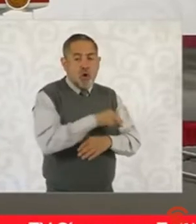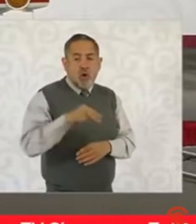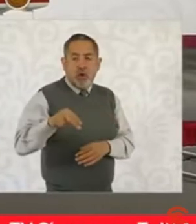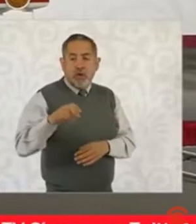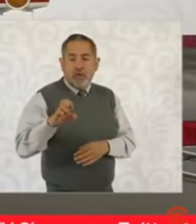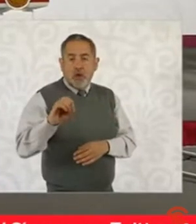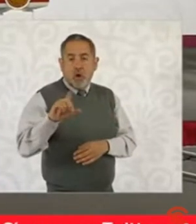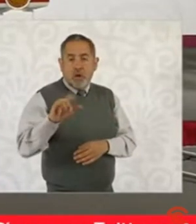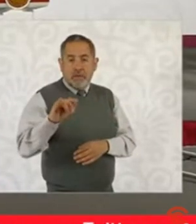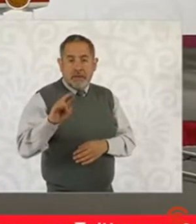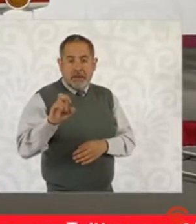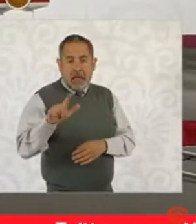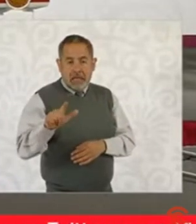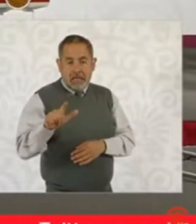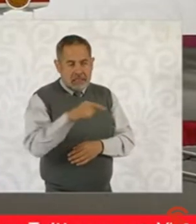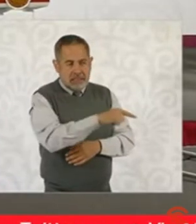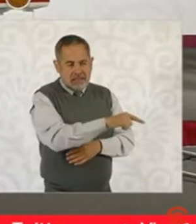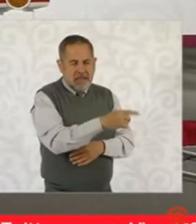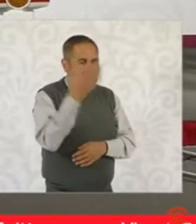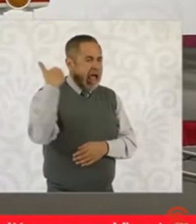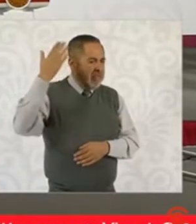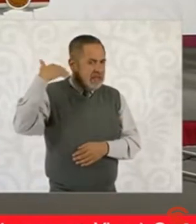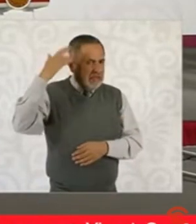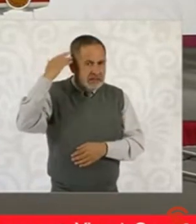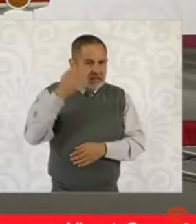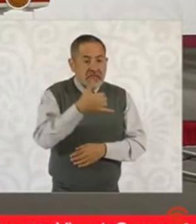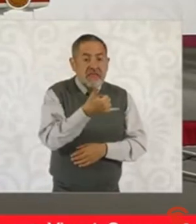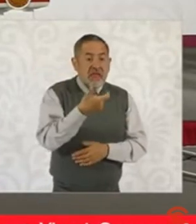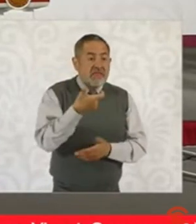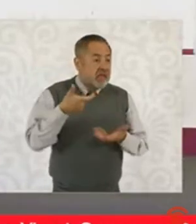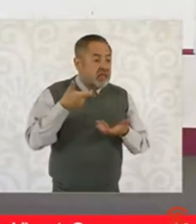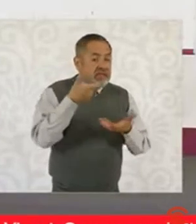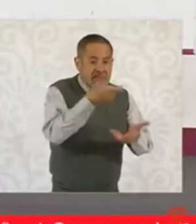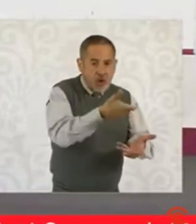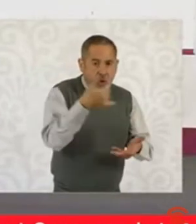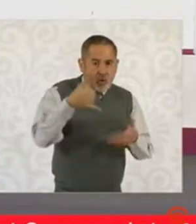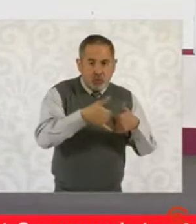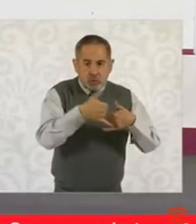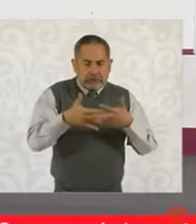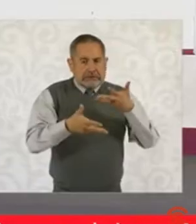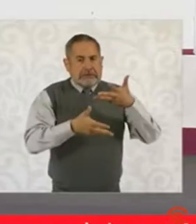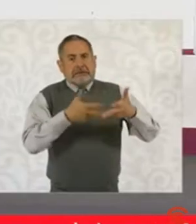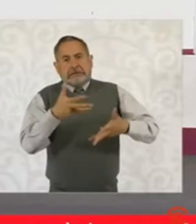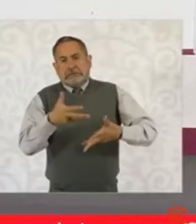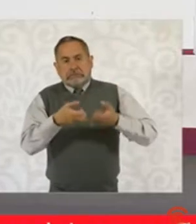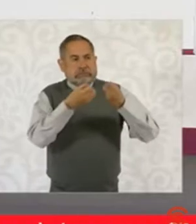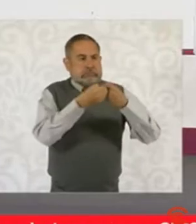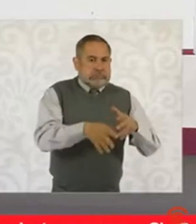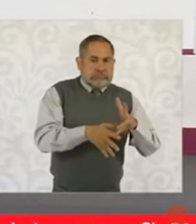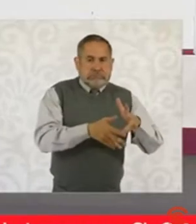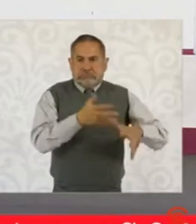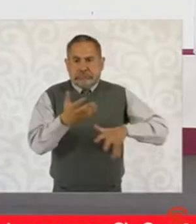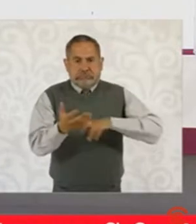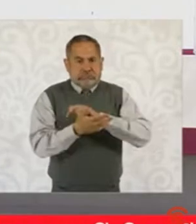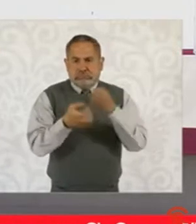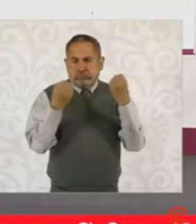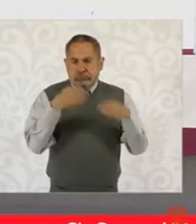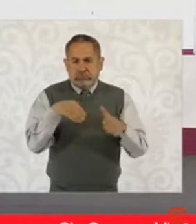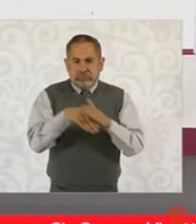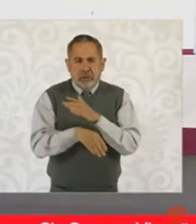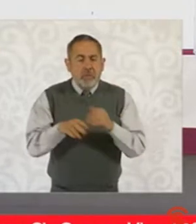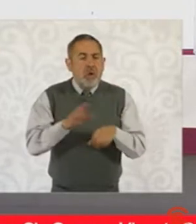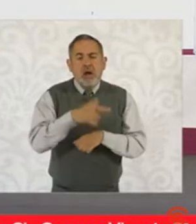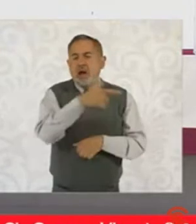los recursos del Infonavit se vieron seriamente comprometidos por factores como